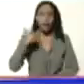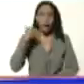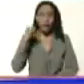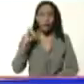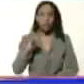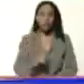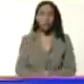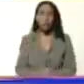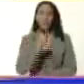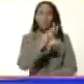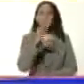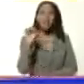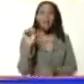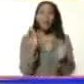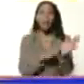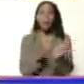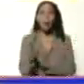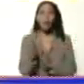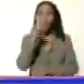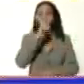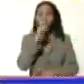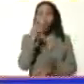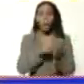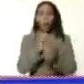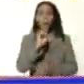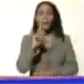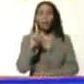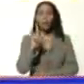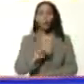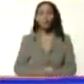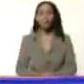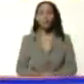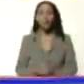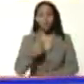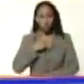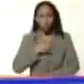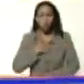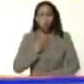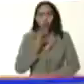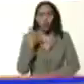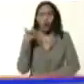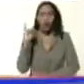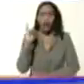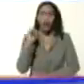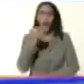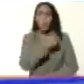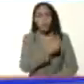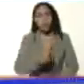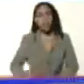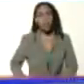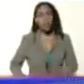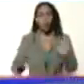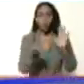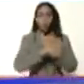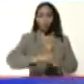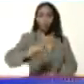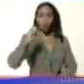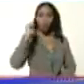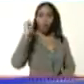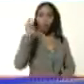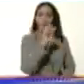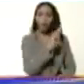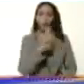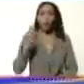30 de marzo del año 2021 yo te puedo asegurar como presidente constitucional de la